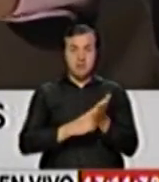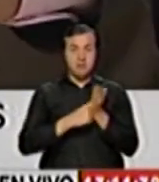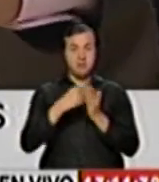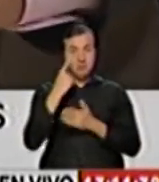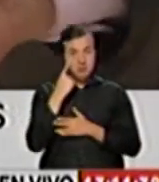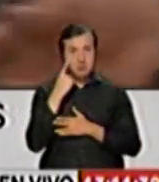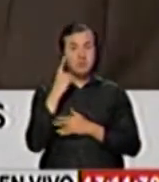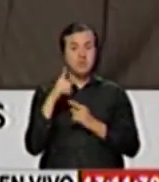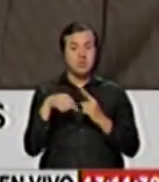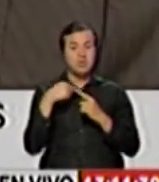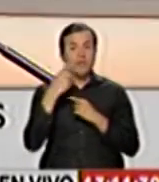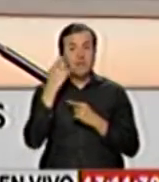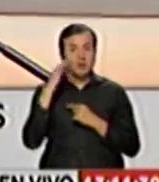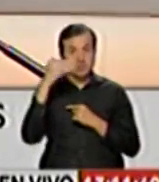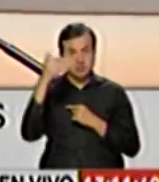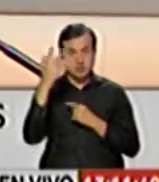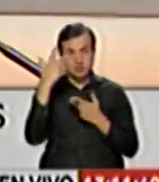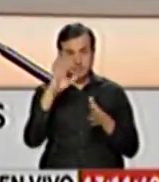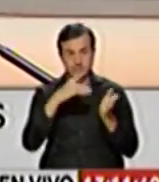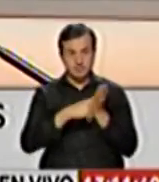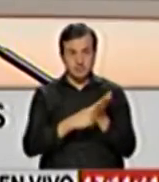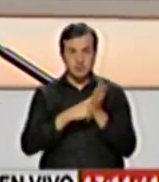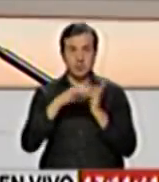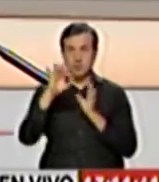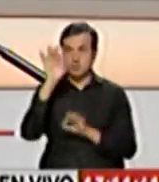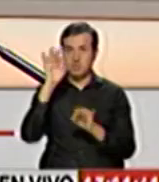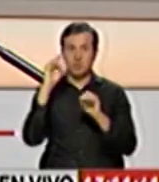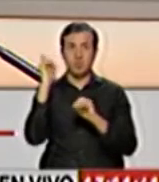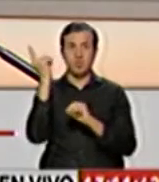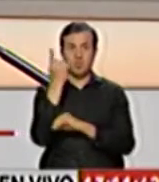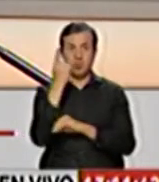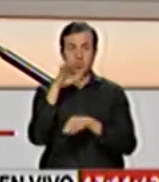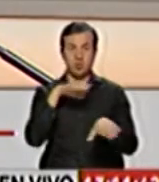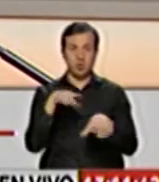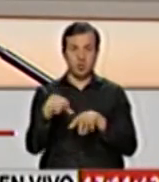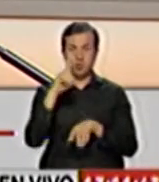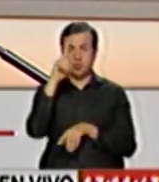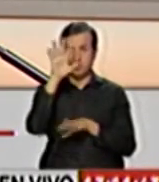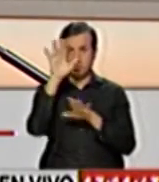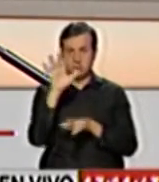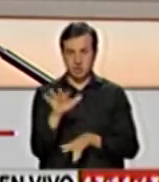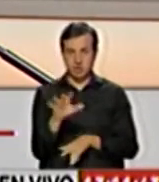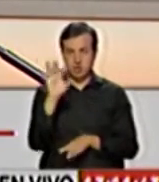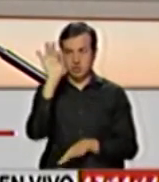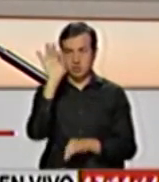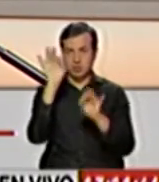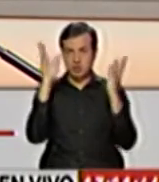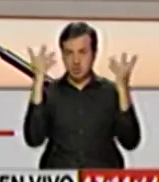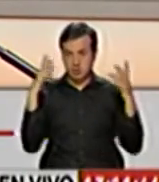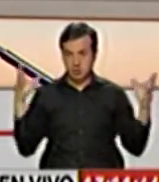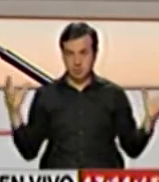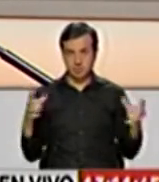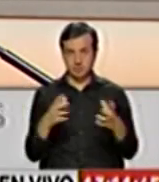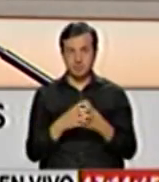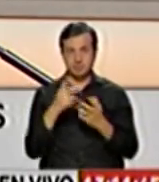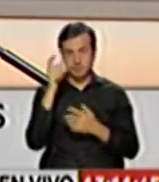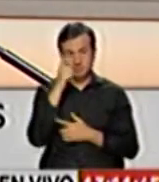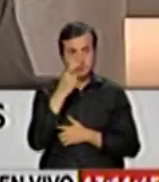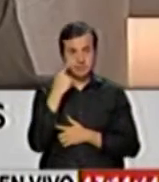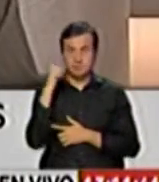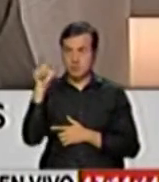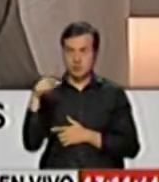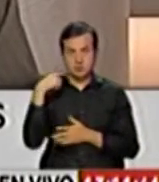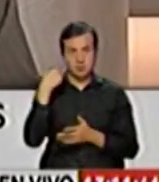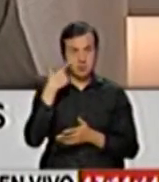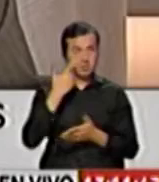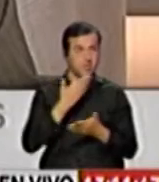se lo haga en los próximos días. Porque tienen que nombrar de allí a un coordinador y a un secretario, y una vez que comparezca también el veedor ciudadano.